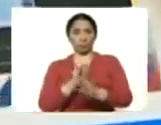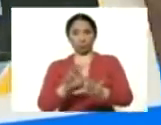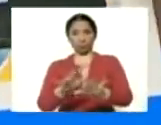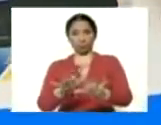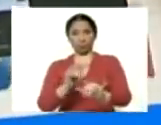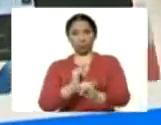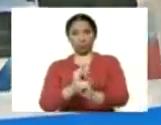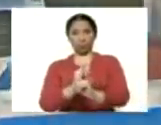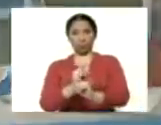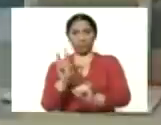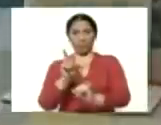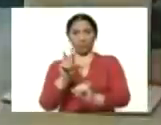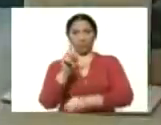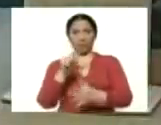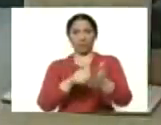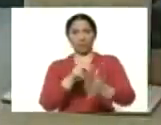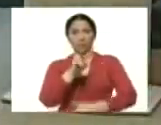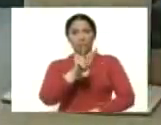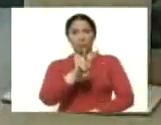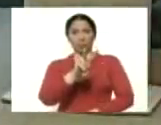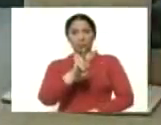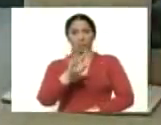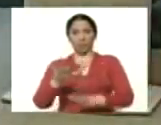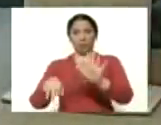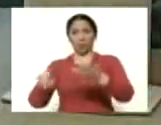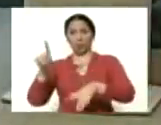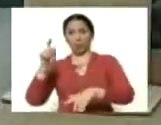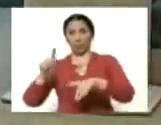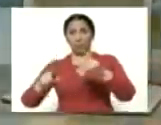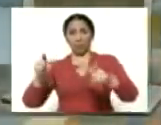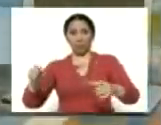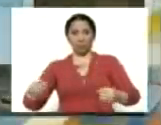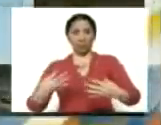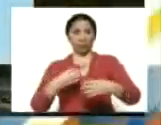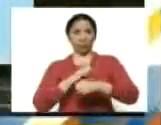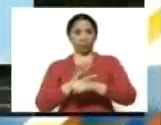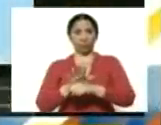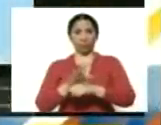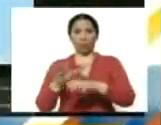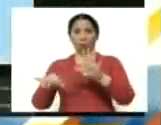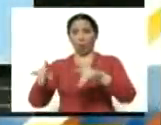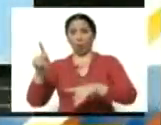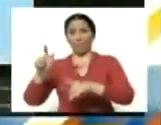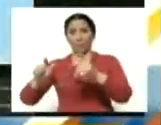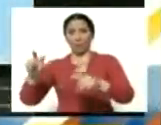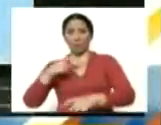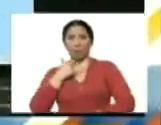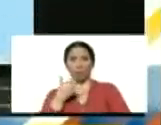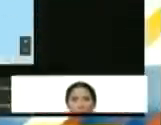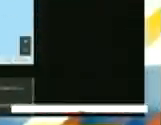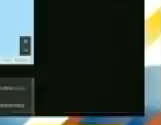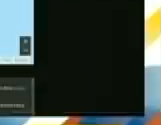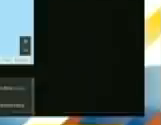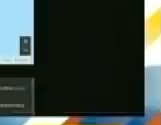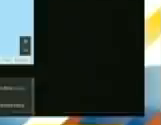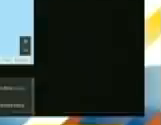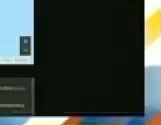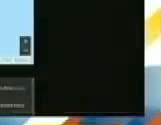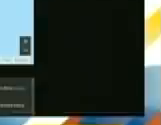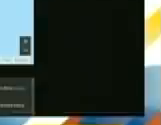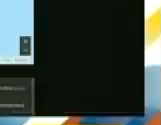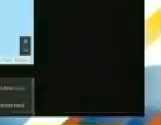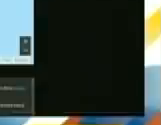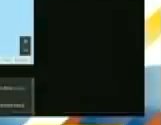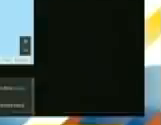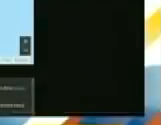Worldometer. Venezuela con 1.211 casos y 11 fallecidos, según refiere la página de la